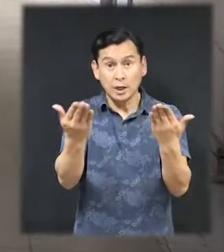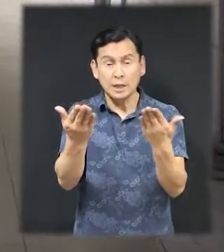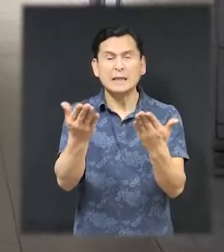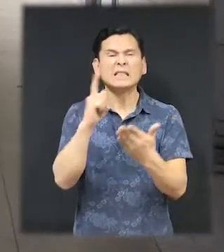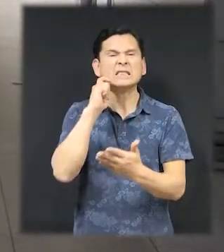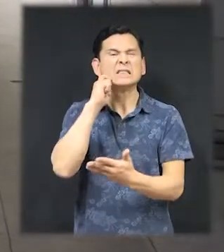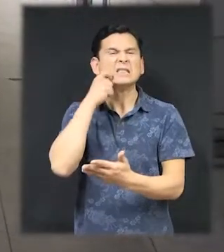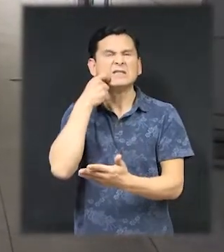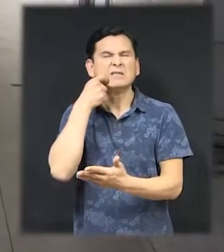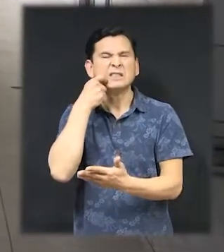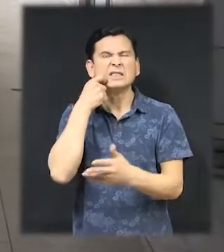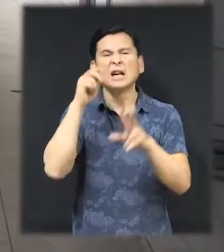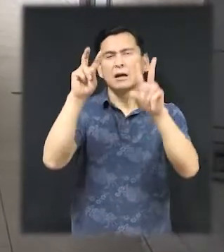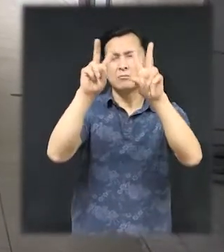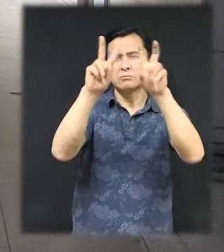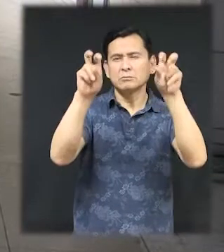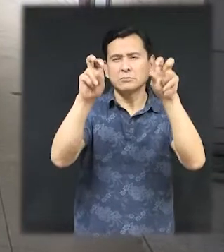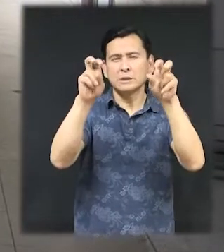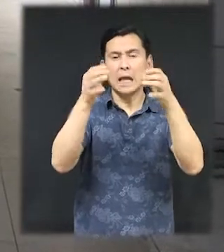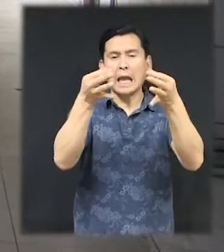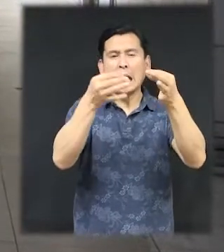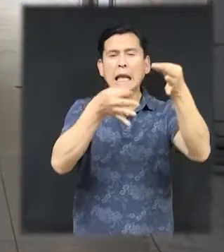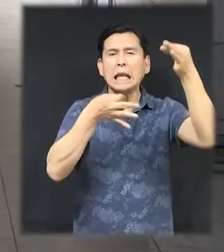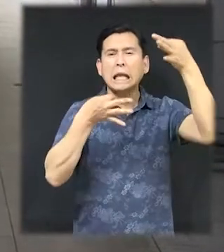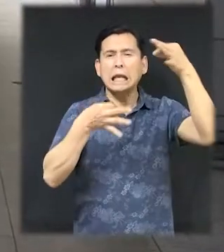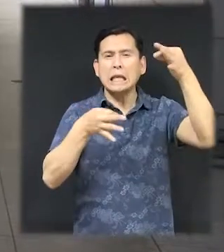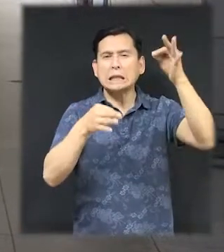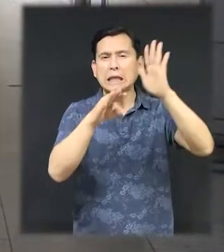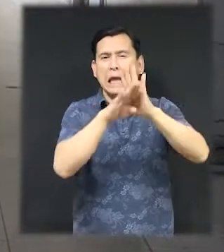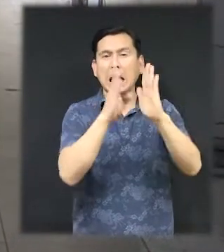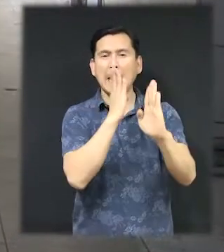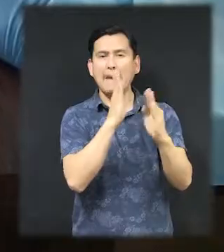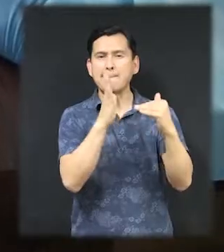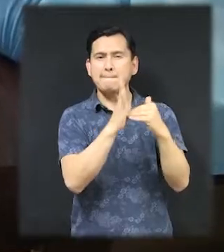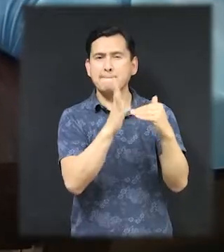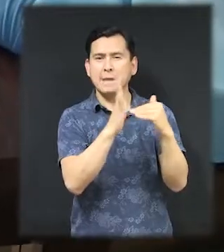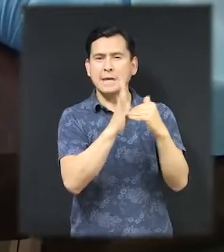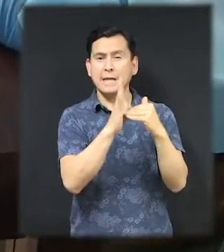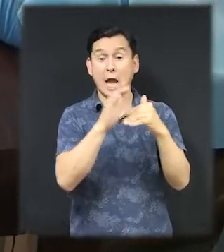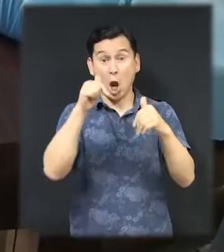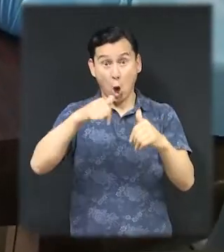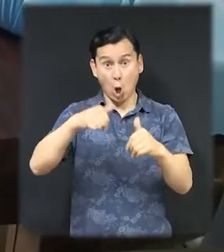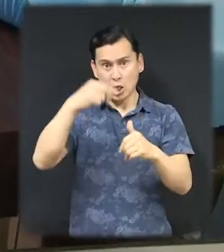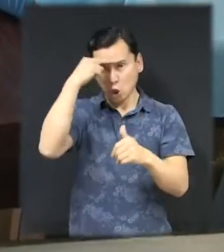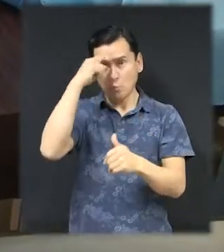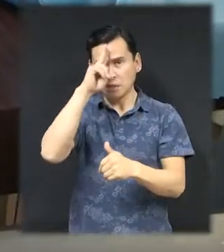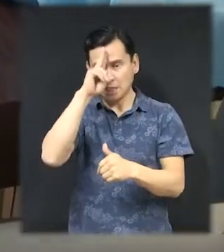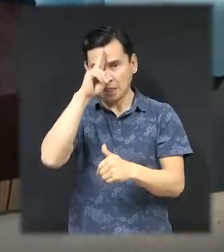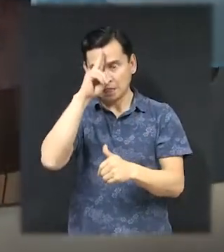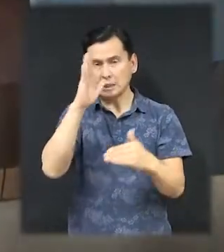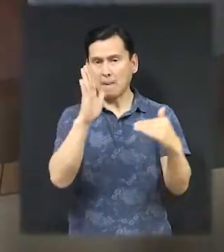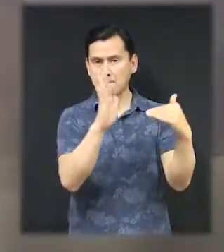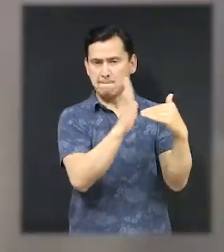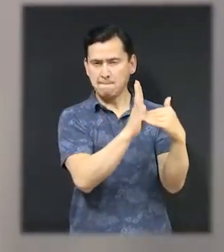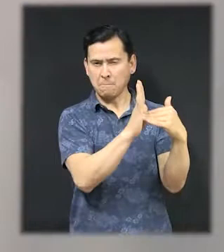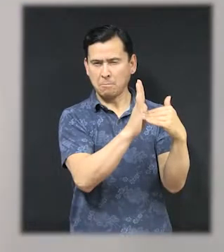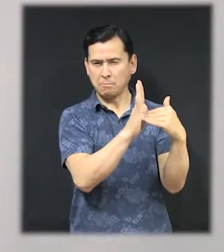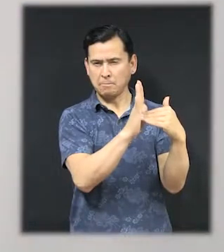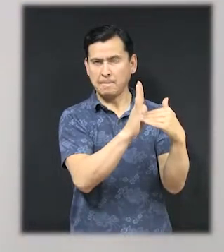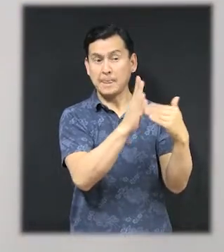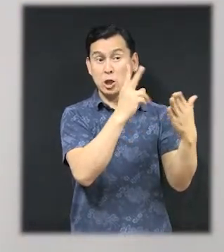que hoy día tenemos en el establecimiento y que están pendientes desde el año 2021.